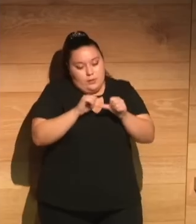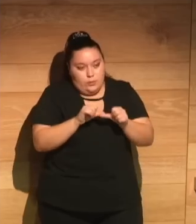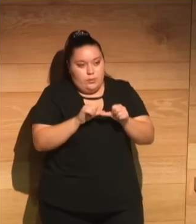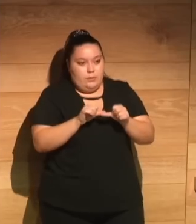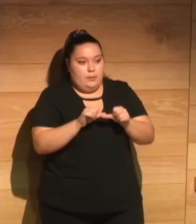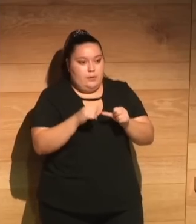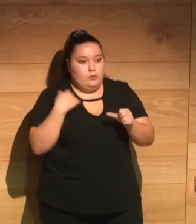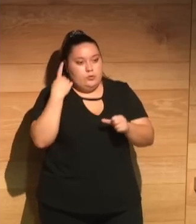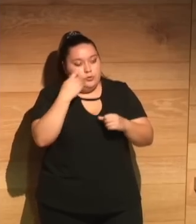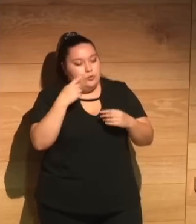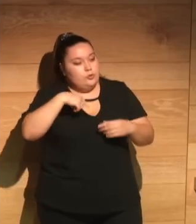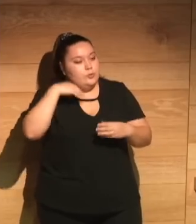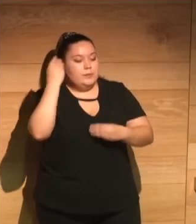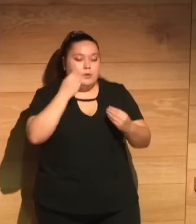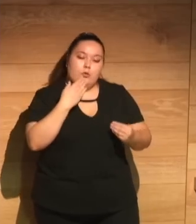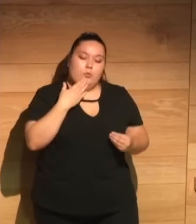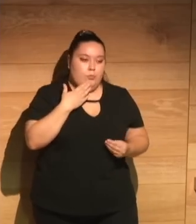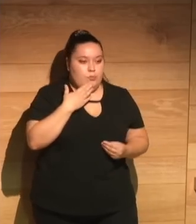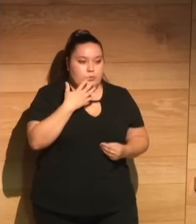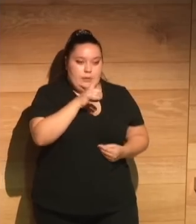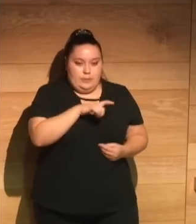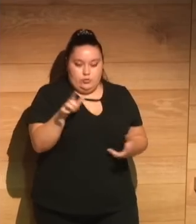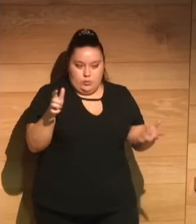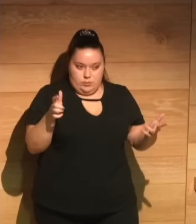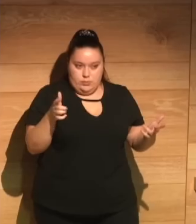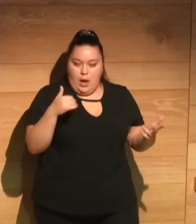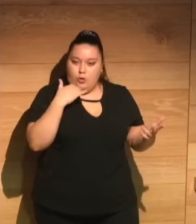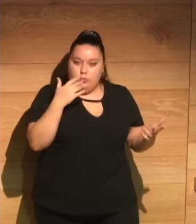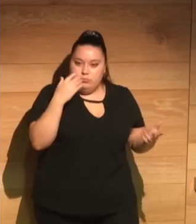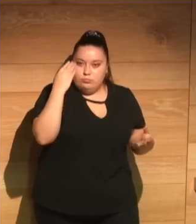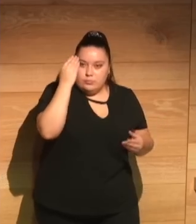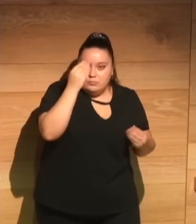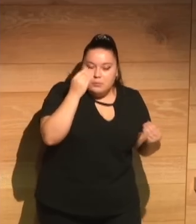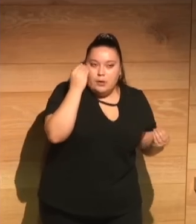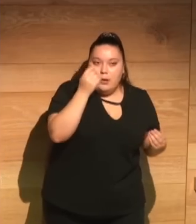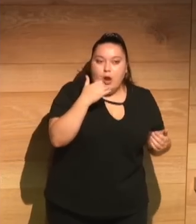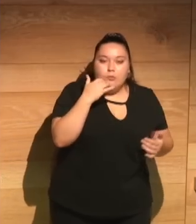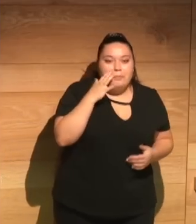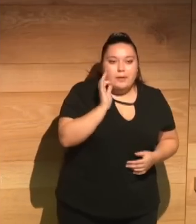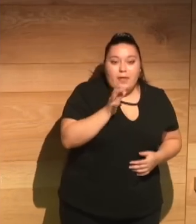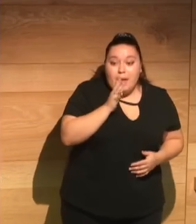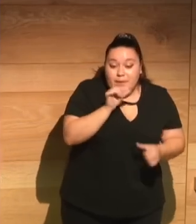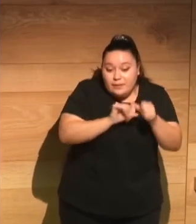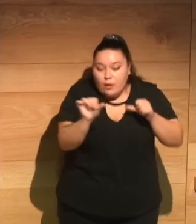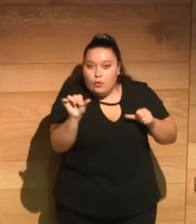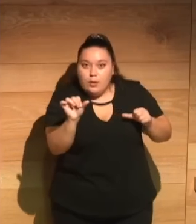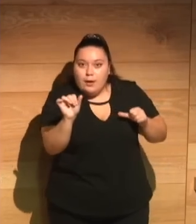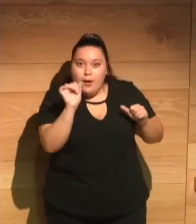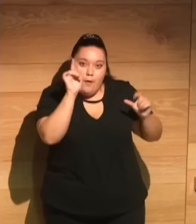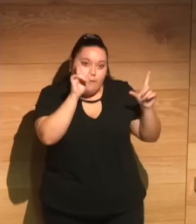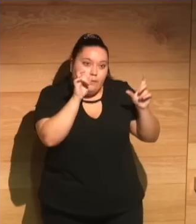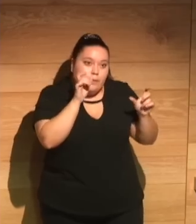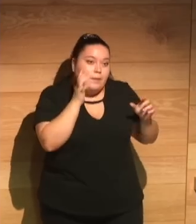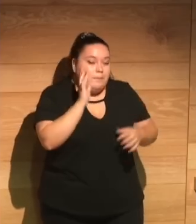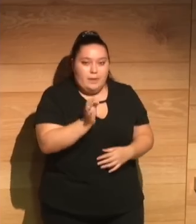pensábamos como humanidad que lo razonable es cierto, A partir de ahora, lo que se fotografía es